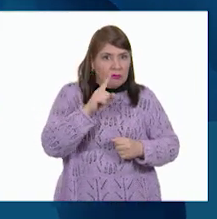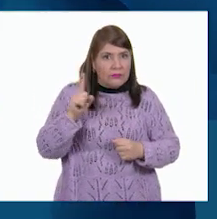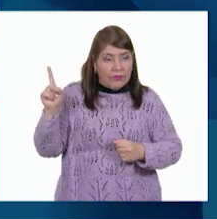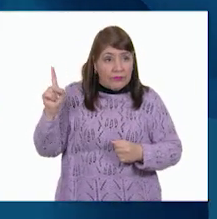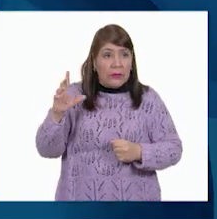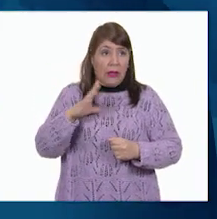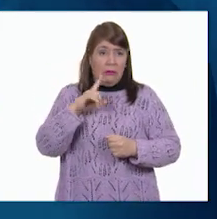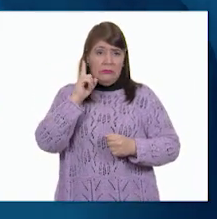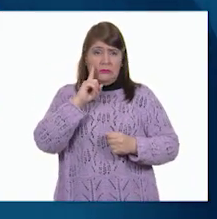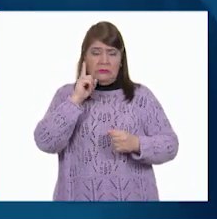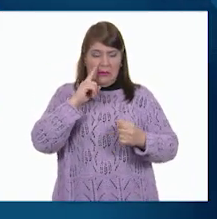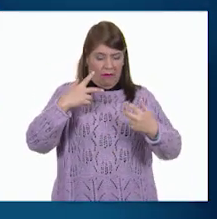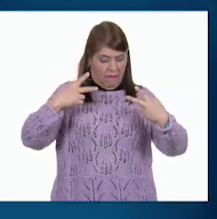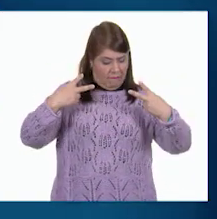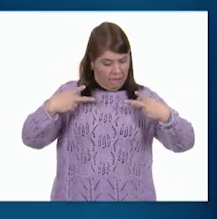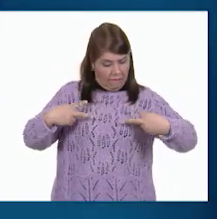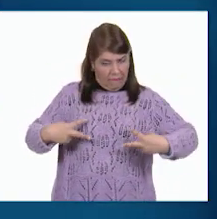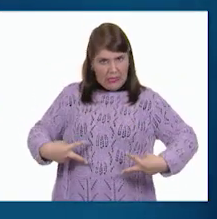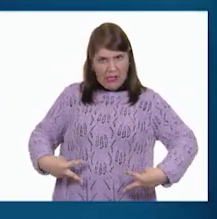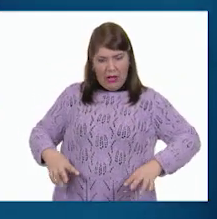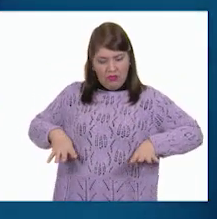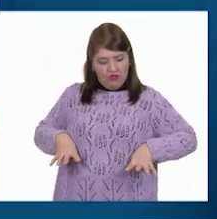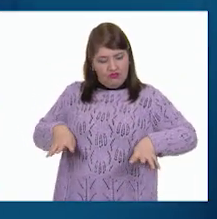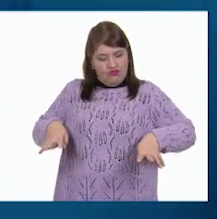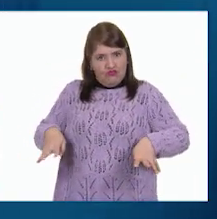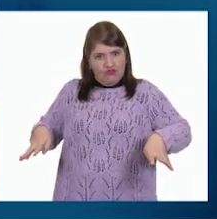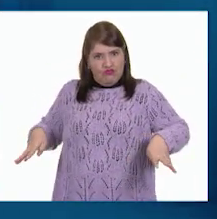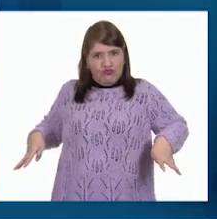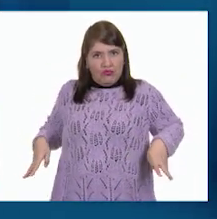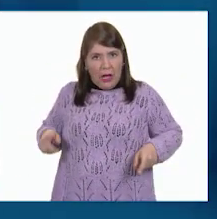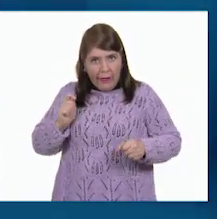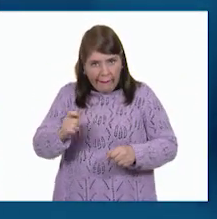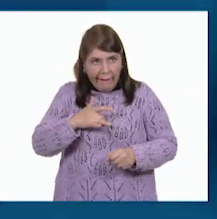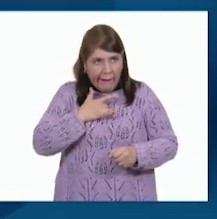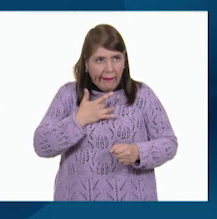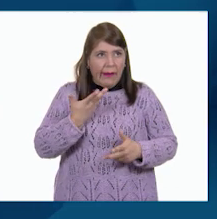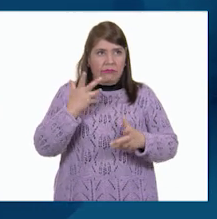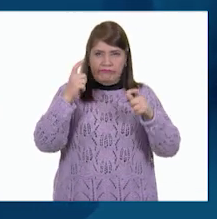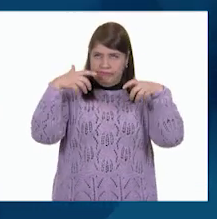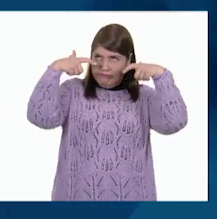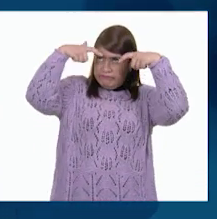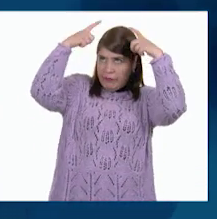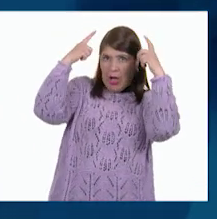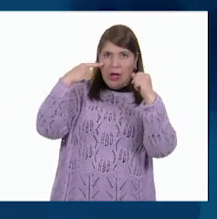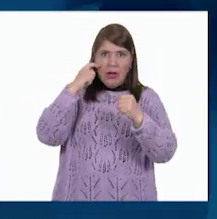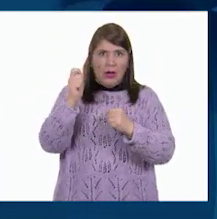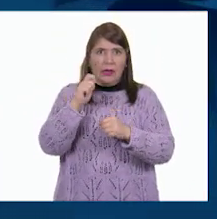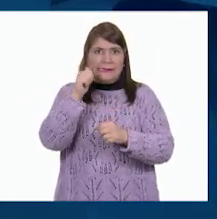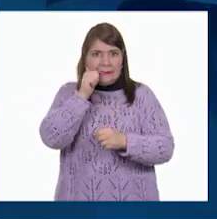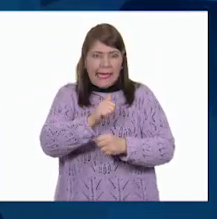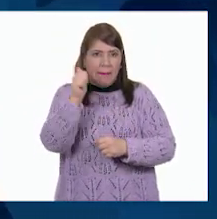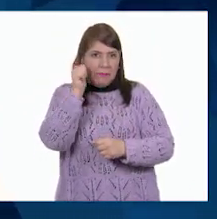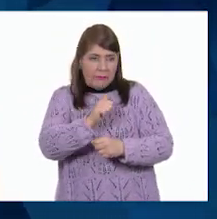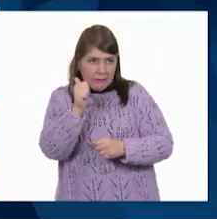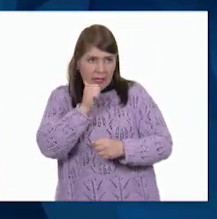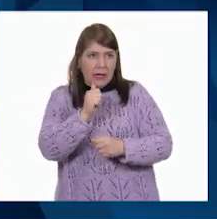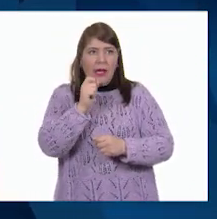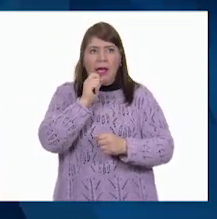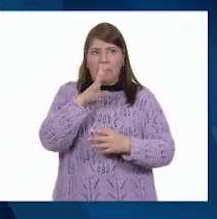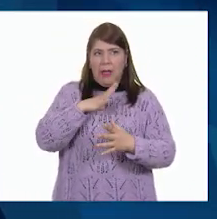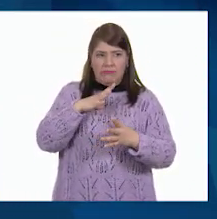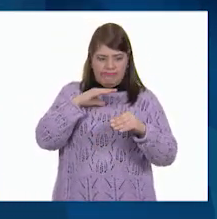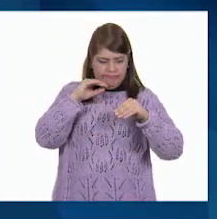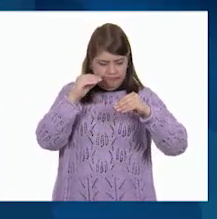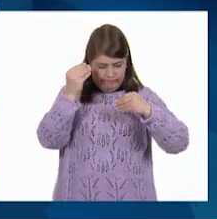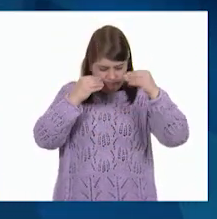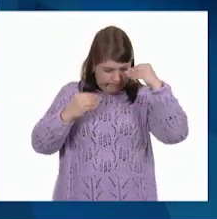Las mujeres también con vestidos largos y sombrero ancho todo el tiempo. Y traían accesorios